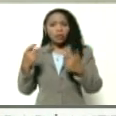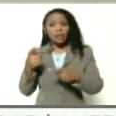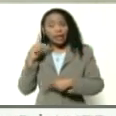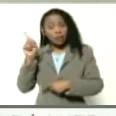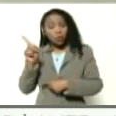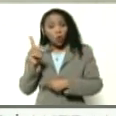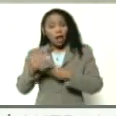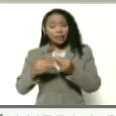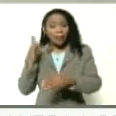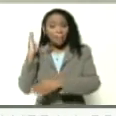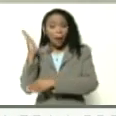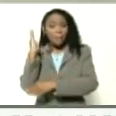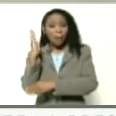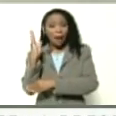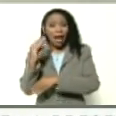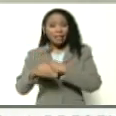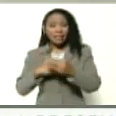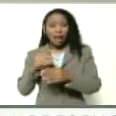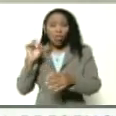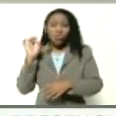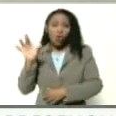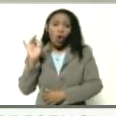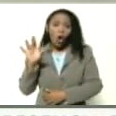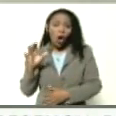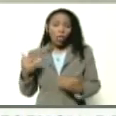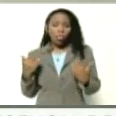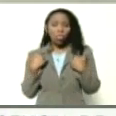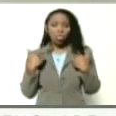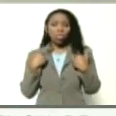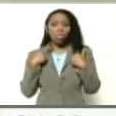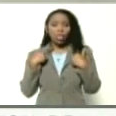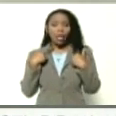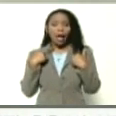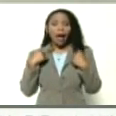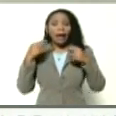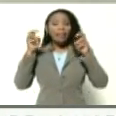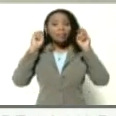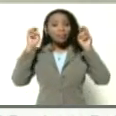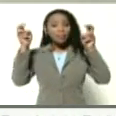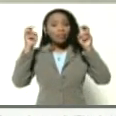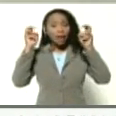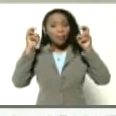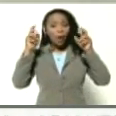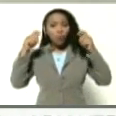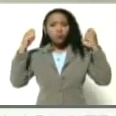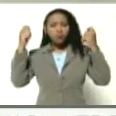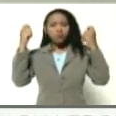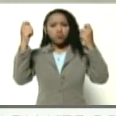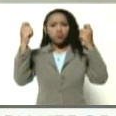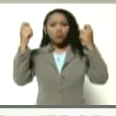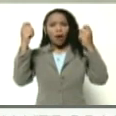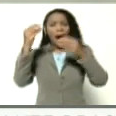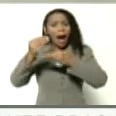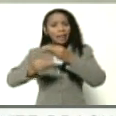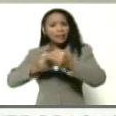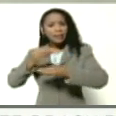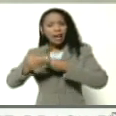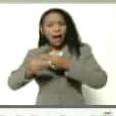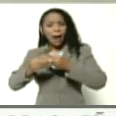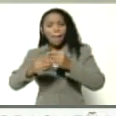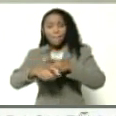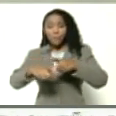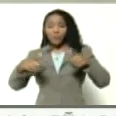colectivos destinados a generar dolor y sufrimiento en el marco de una campaña denominada